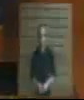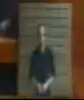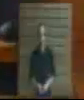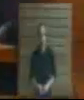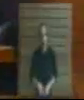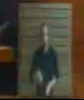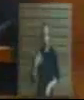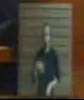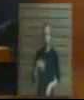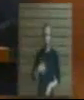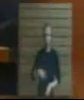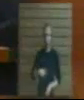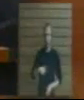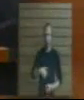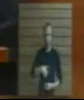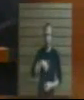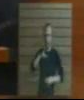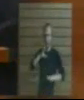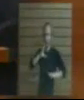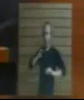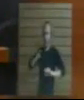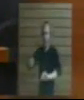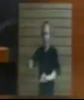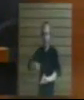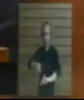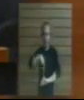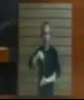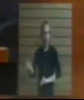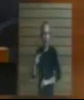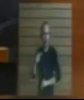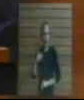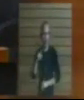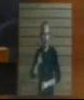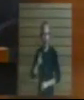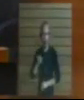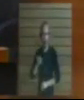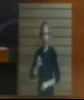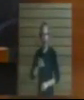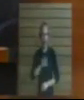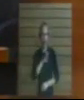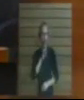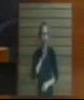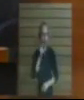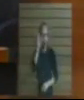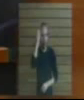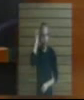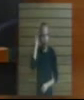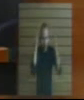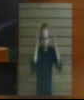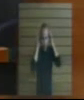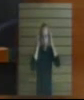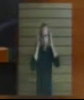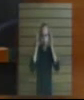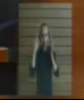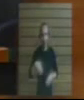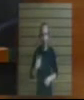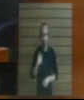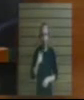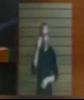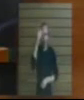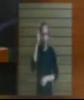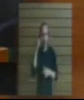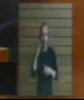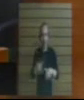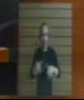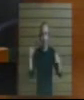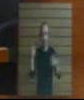rapapolvos le ha echado a la señora Chivite, señora Barcos. Menudo rapapolvos, la verdad. Que, en fin, a mí me parece que en esta Cámara y en relación a usted